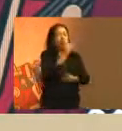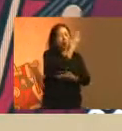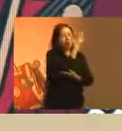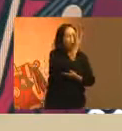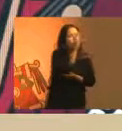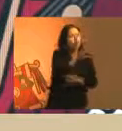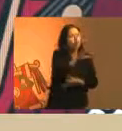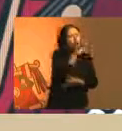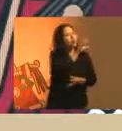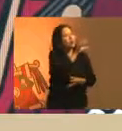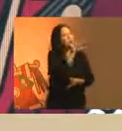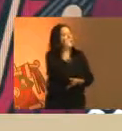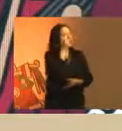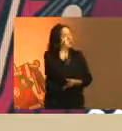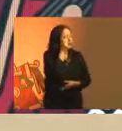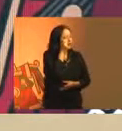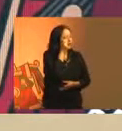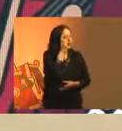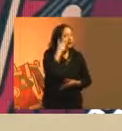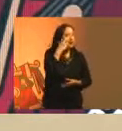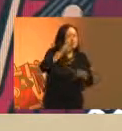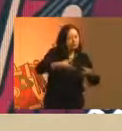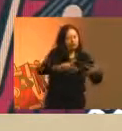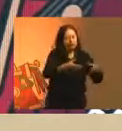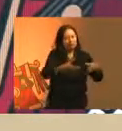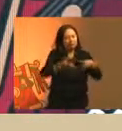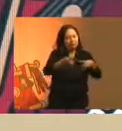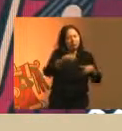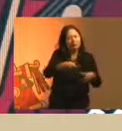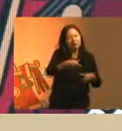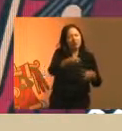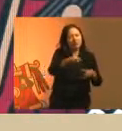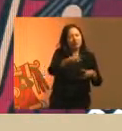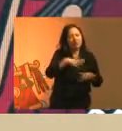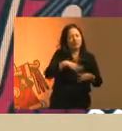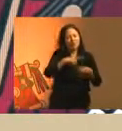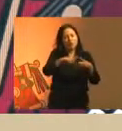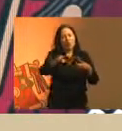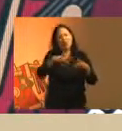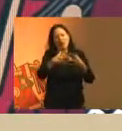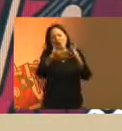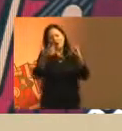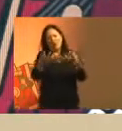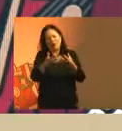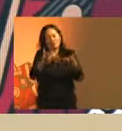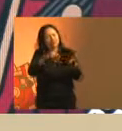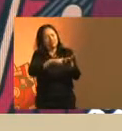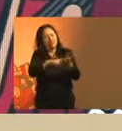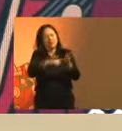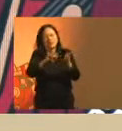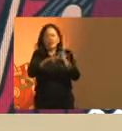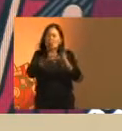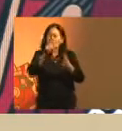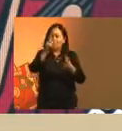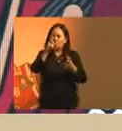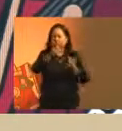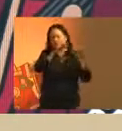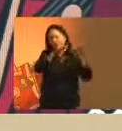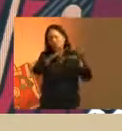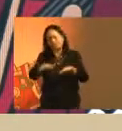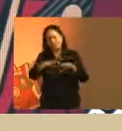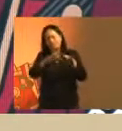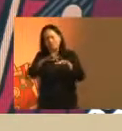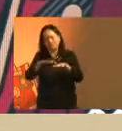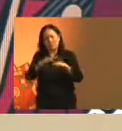tejero y llegue hasta chirimoyo por el rumbo de coeneo baje hasta la tierra negra como baja el aguacero como bajo